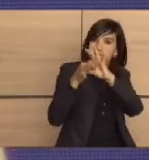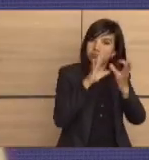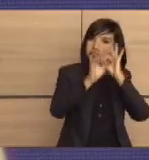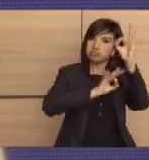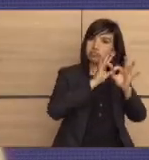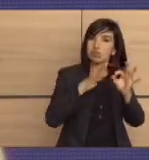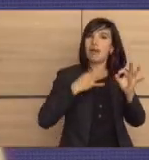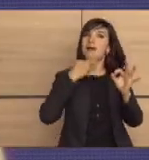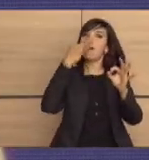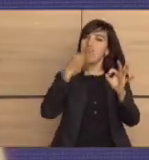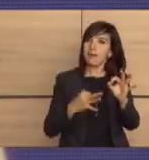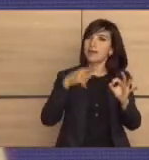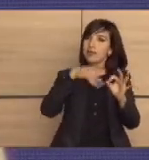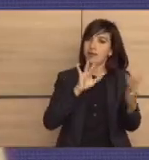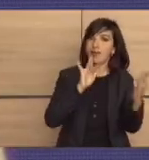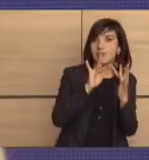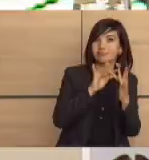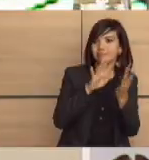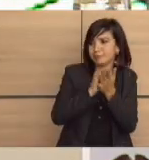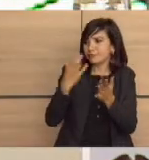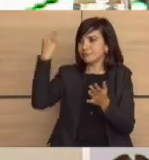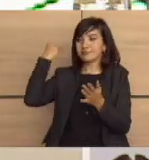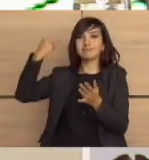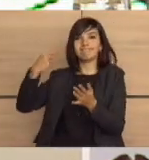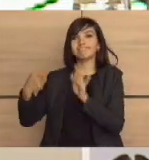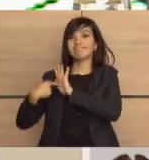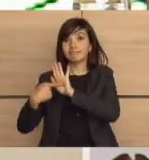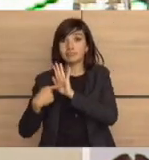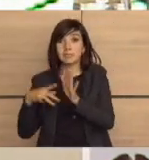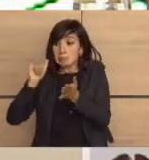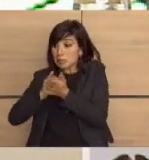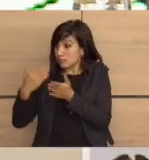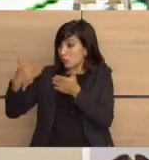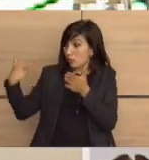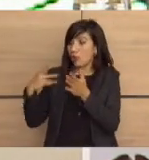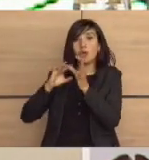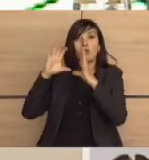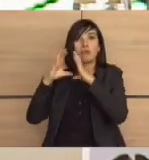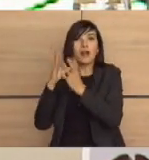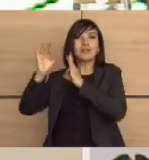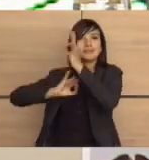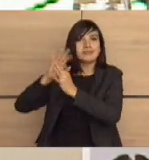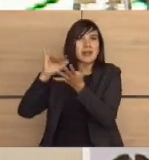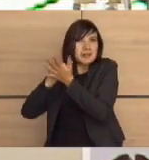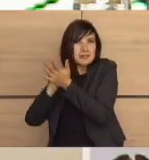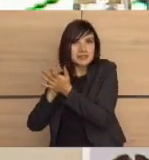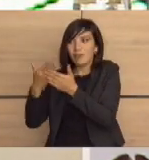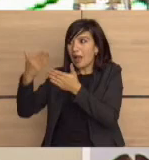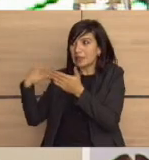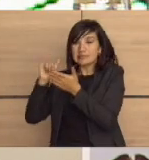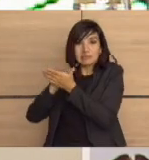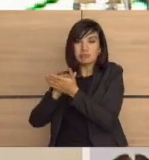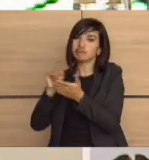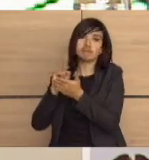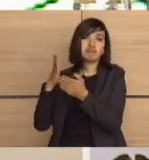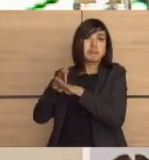no todo ha existido toda la vida. Y es precisamente esa la gran herramienta que nosotros como profesores de ciencias